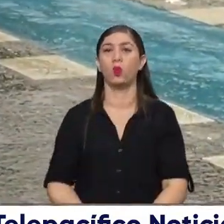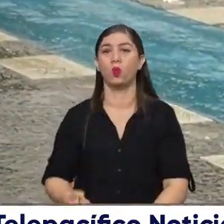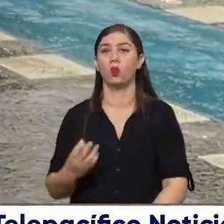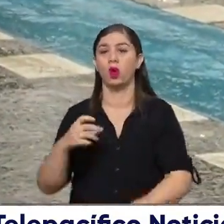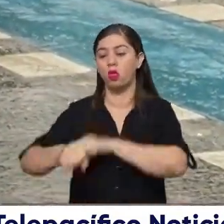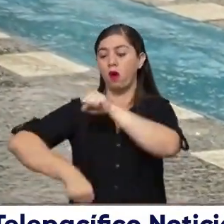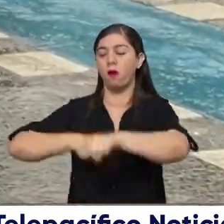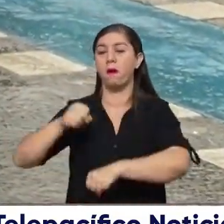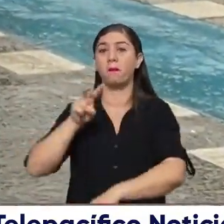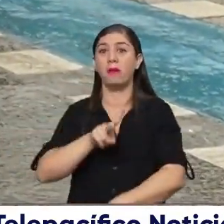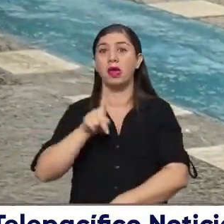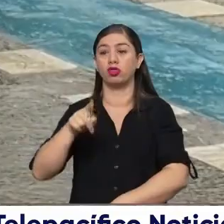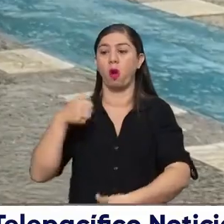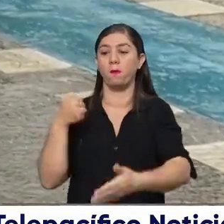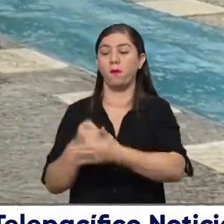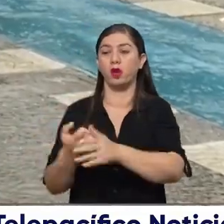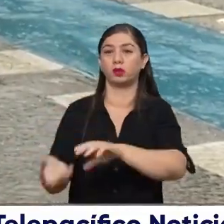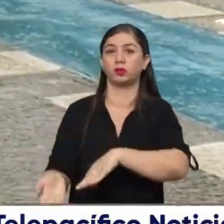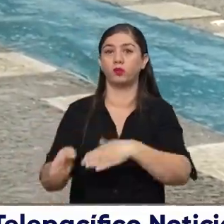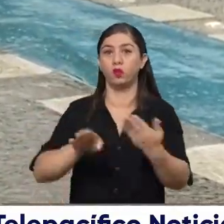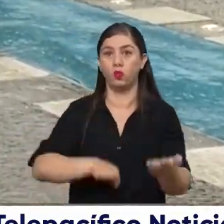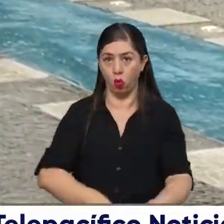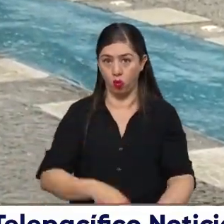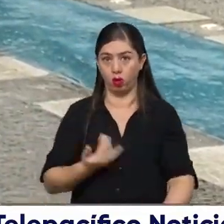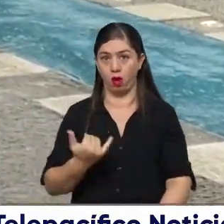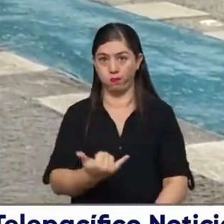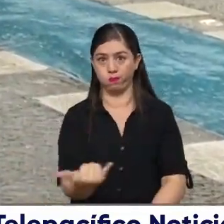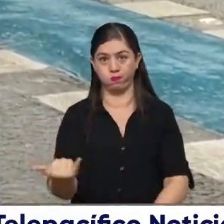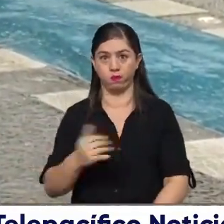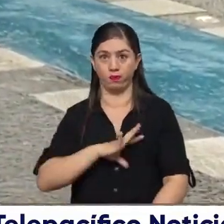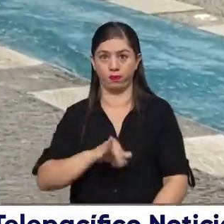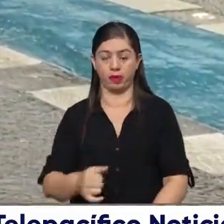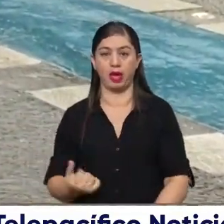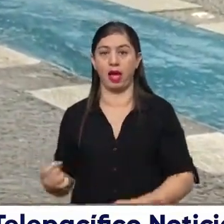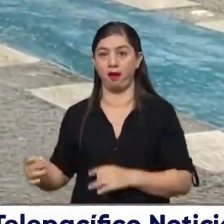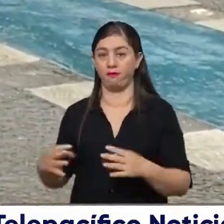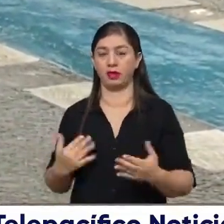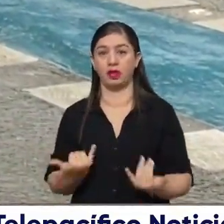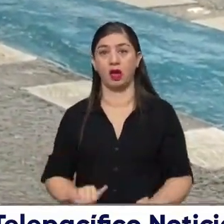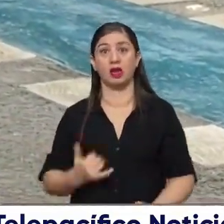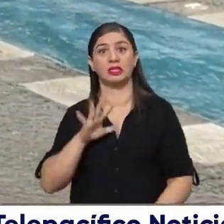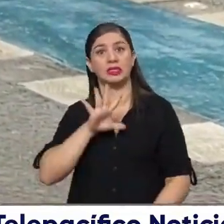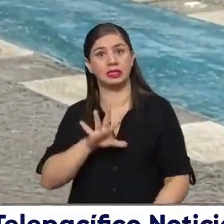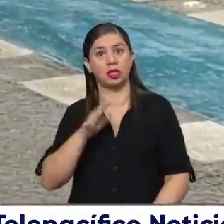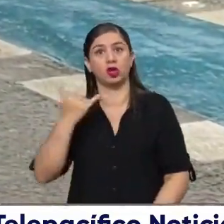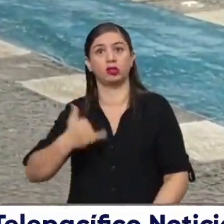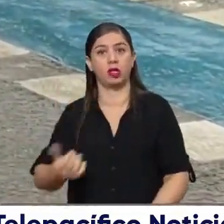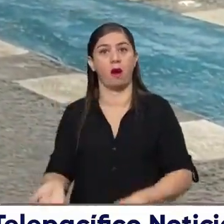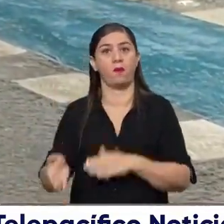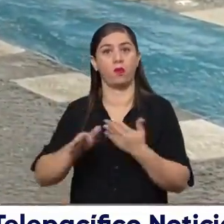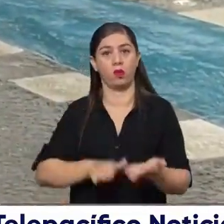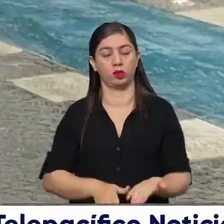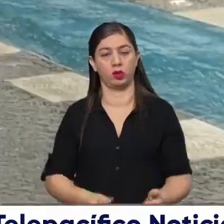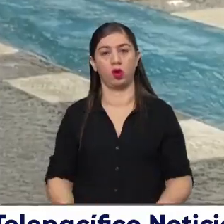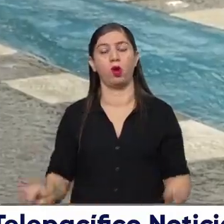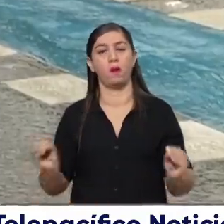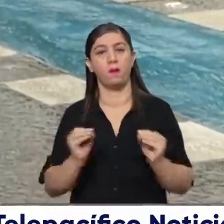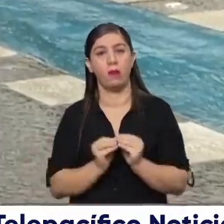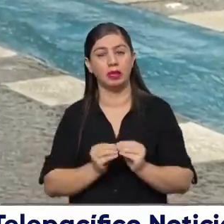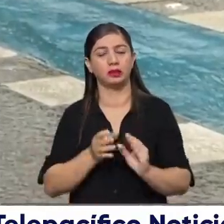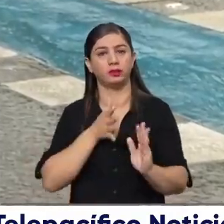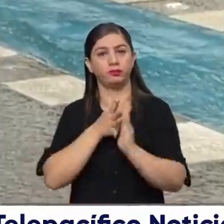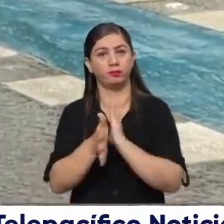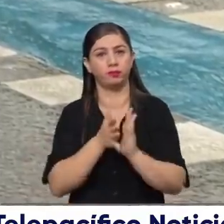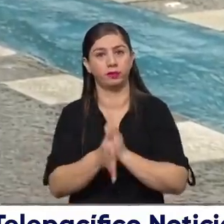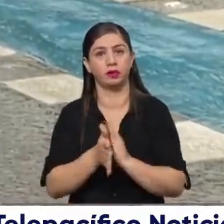ciclistas fallecidos en distintos de la ciudad mientras que a la fecha durante este año van cinco decesos y también otro dato que es importante resaltar es que